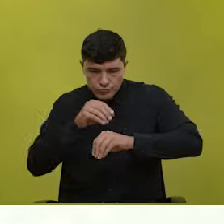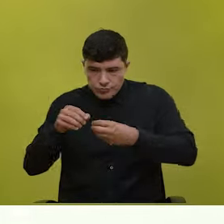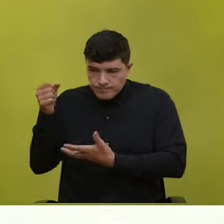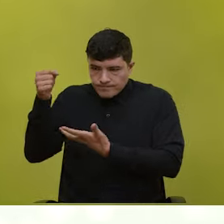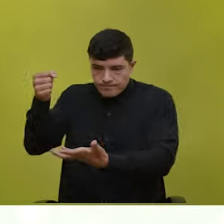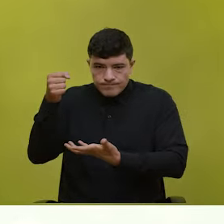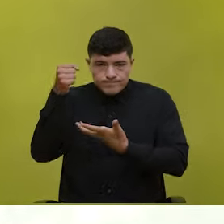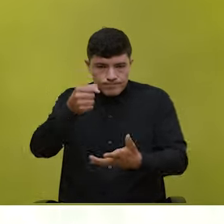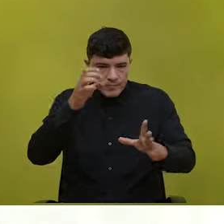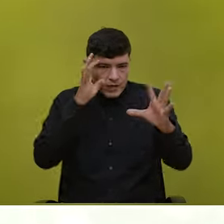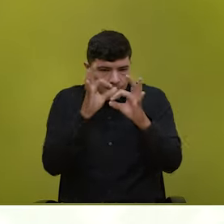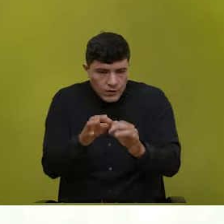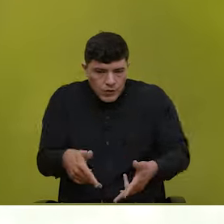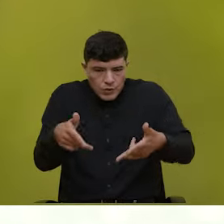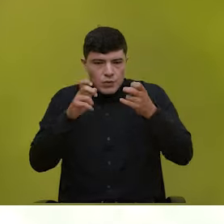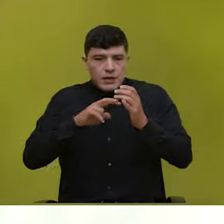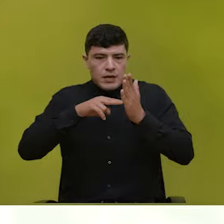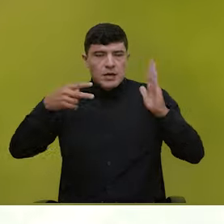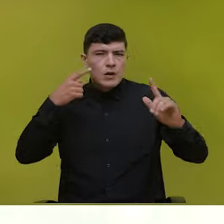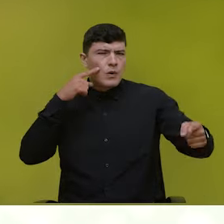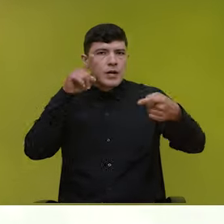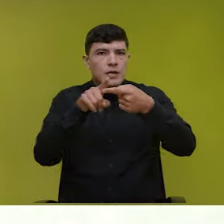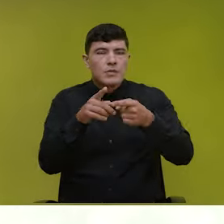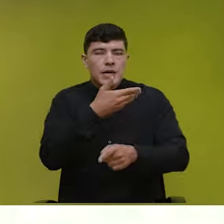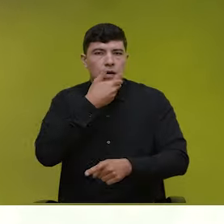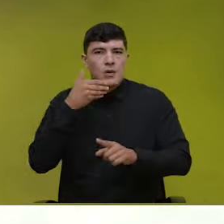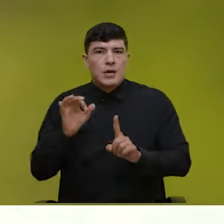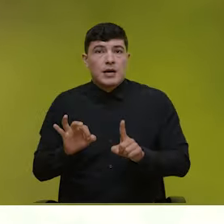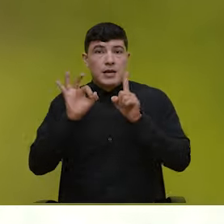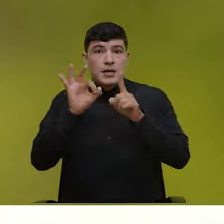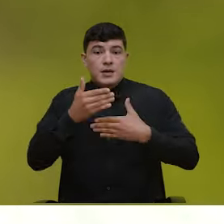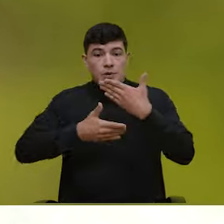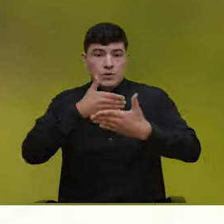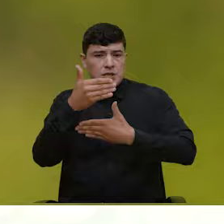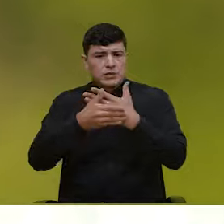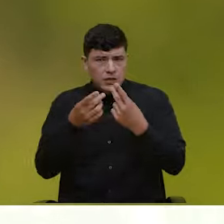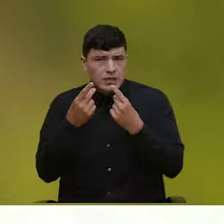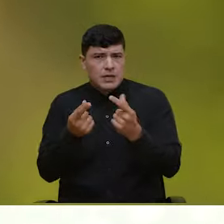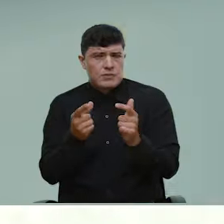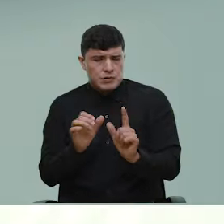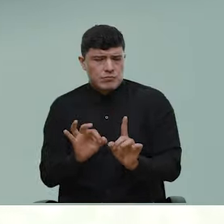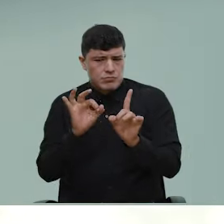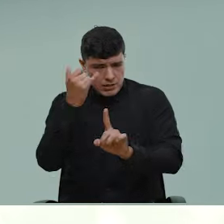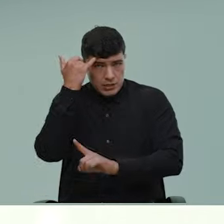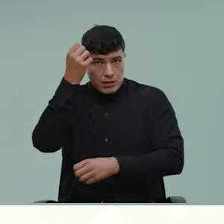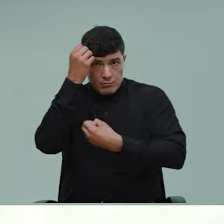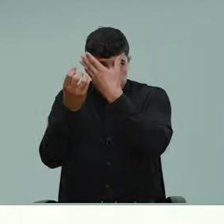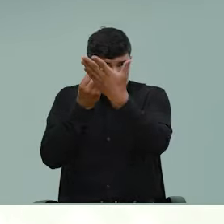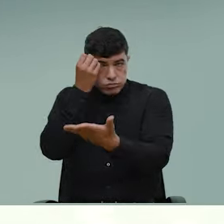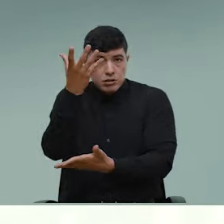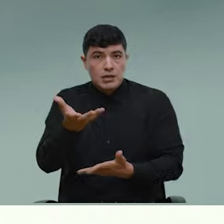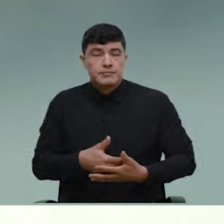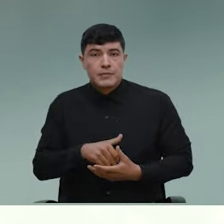que contribuyen a mejorar y optimizar los procesos con eficiencia e innovación. ESA ha implementado las nuevas tecnologías a